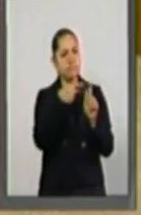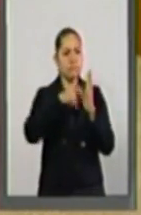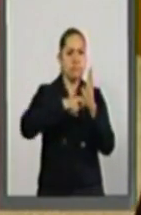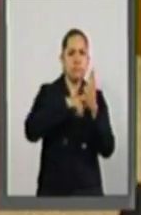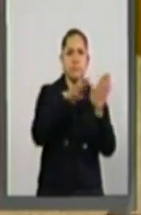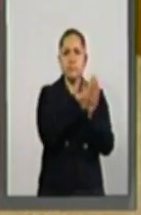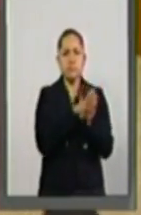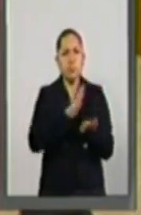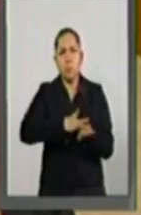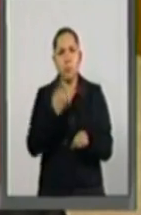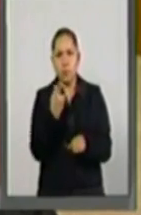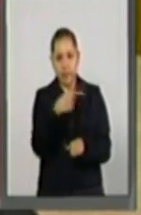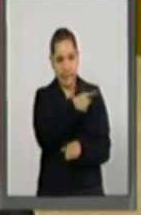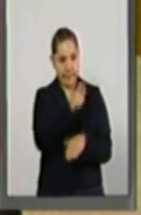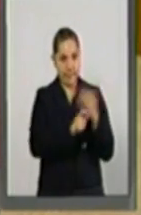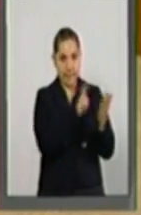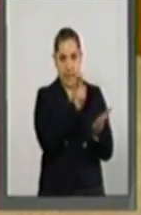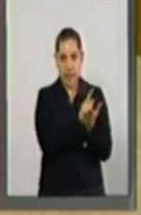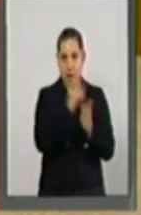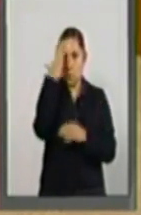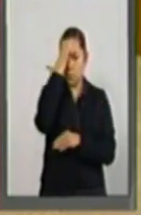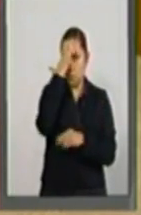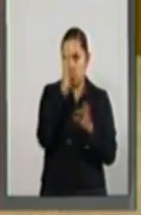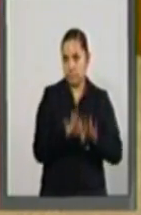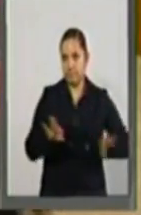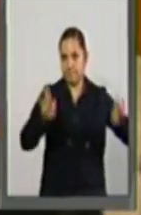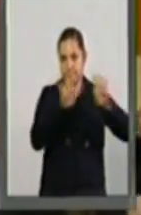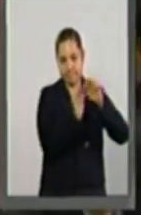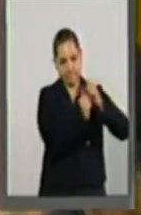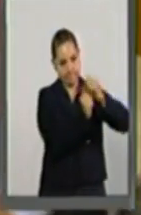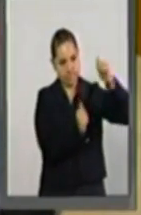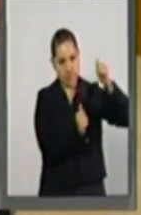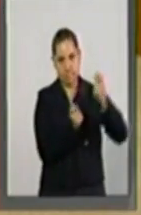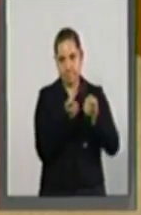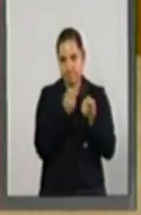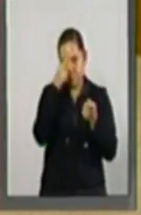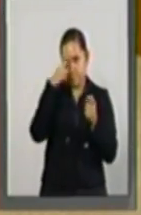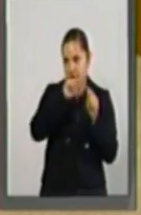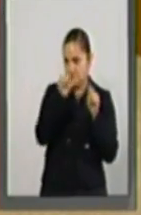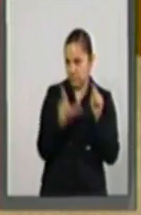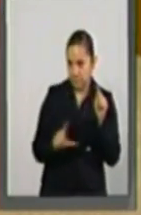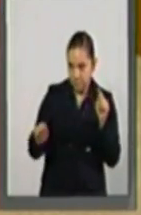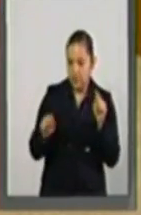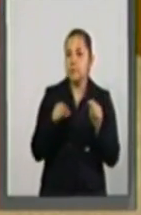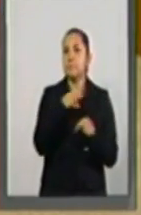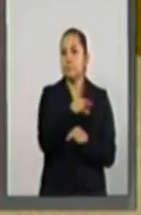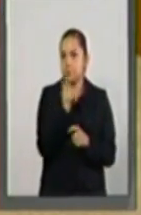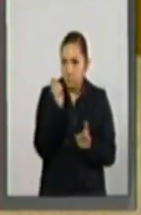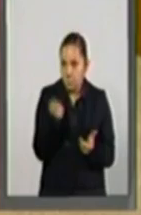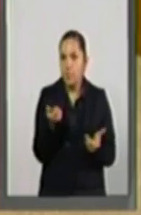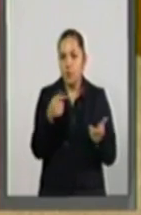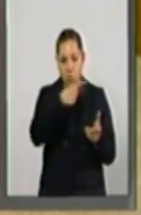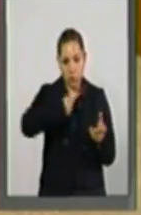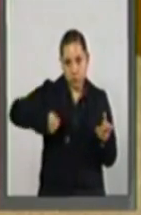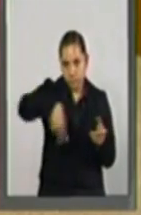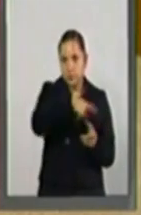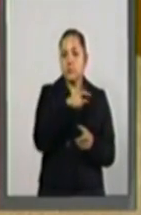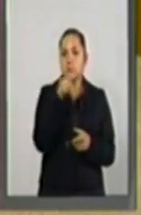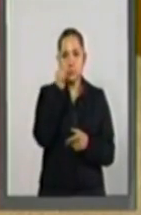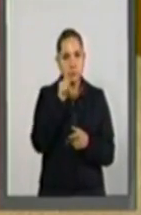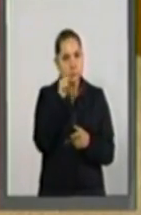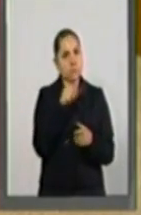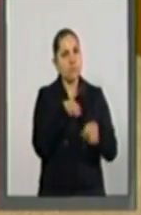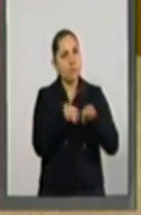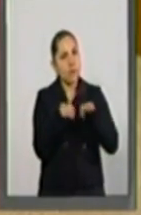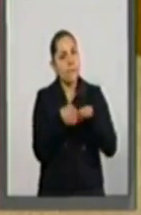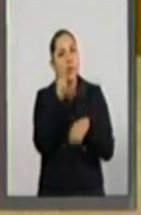sin demérito de que quienes formamos parte de esta comisión permanente participamos como integrantes del órgano revisor de la Constitución